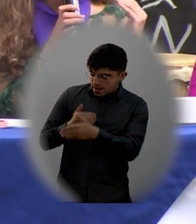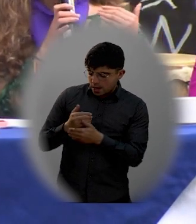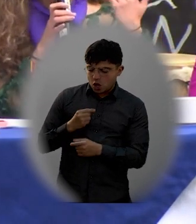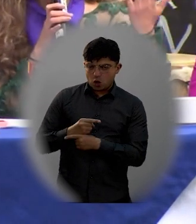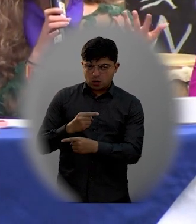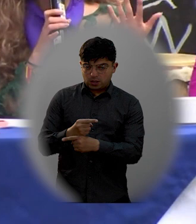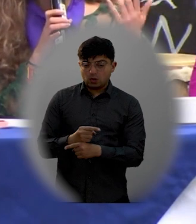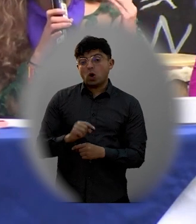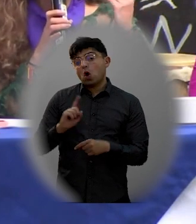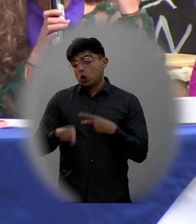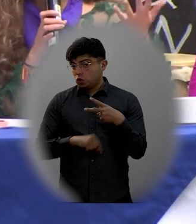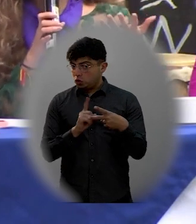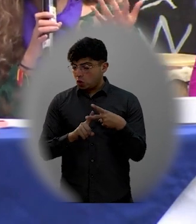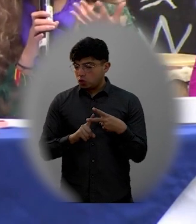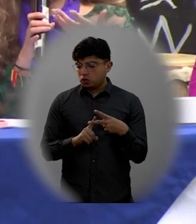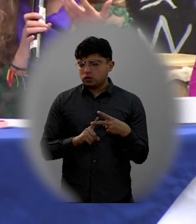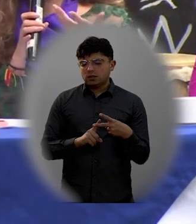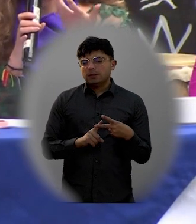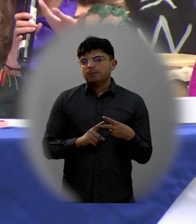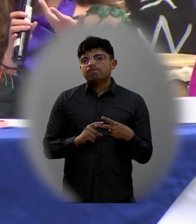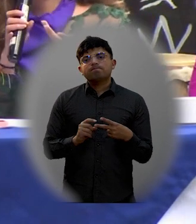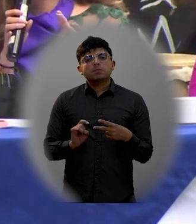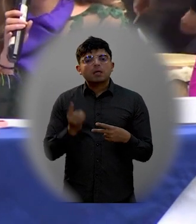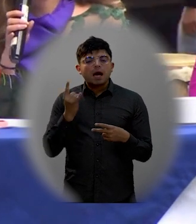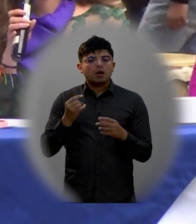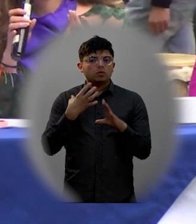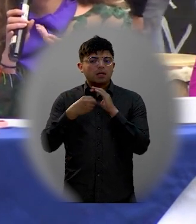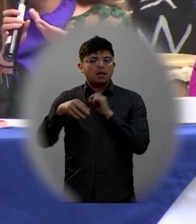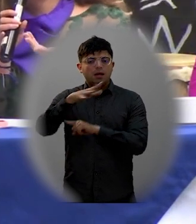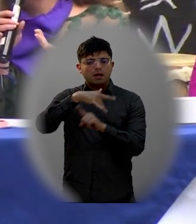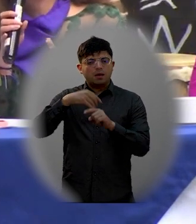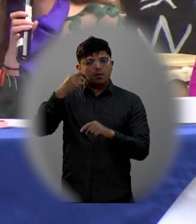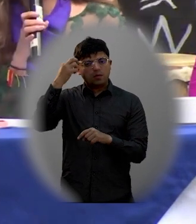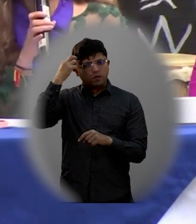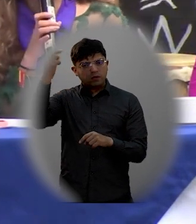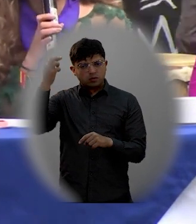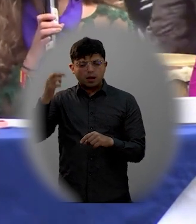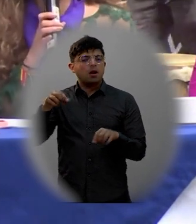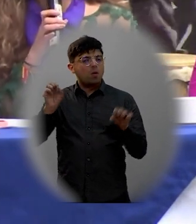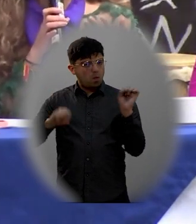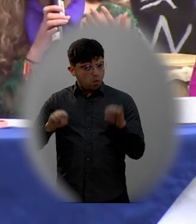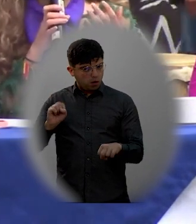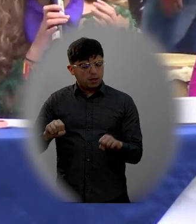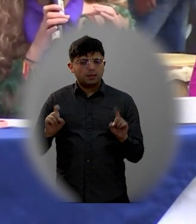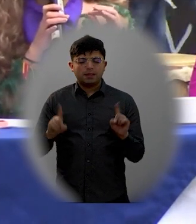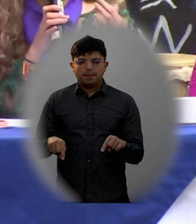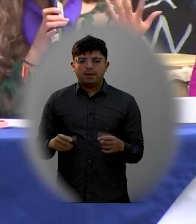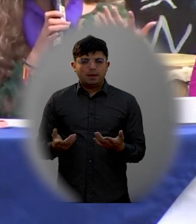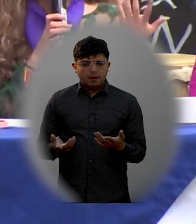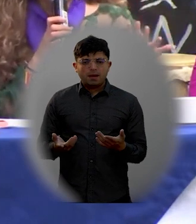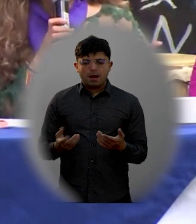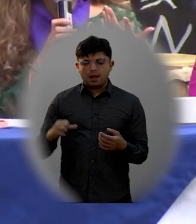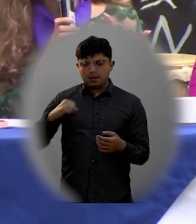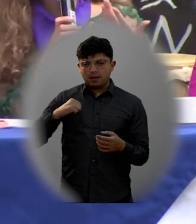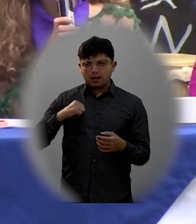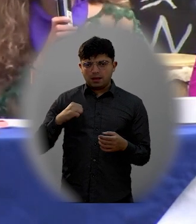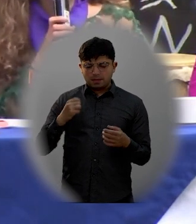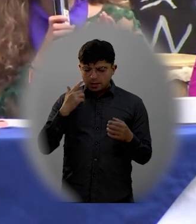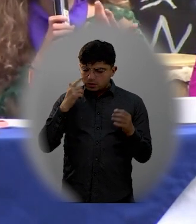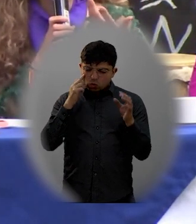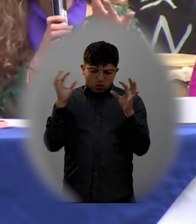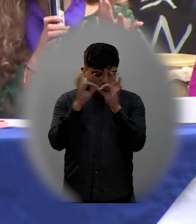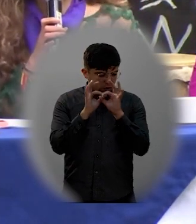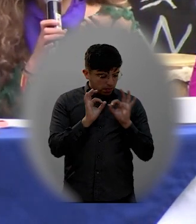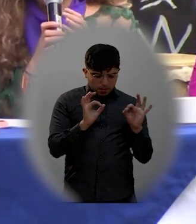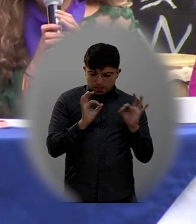correcta, pero dos, más allá, cuando salgamos al ámbito profesional, pues que también tengamos la posibilidad de tener un enfoque y saber cómo